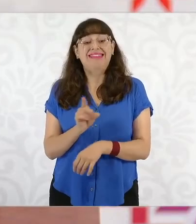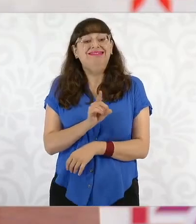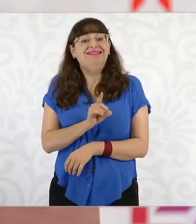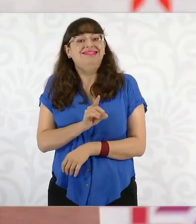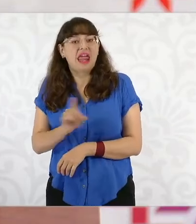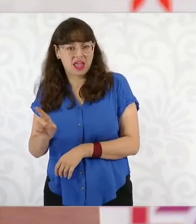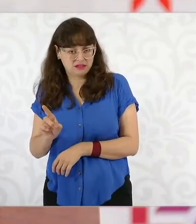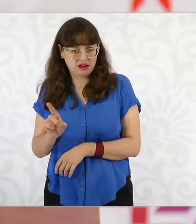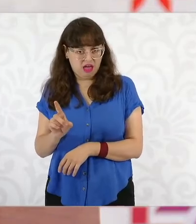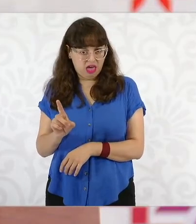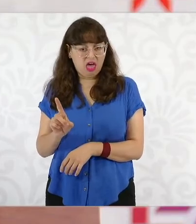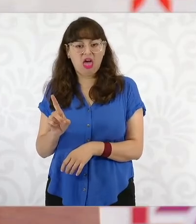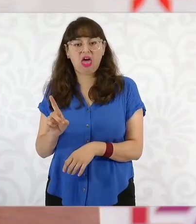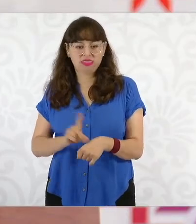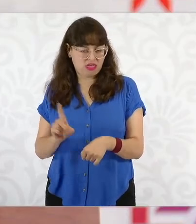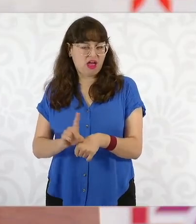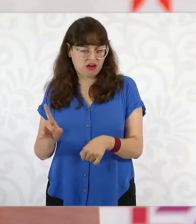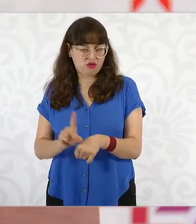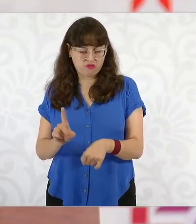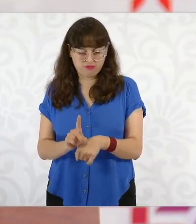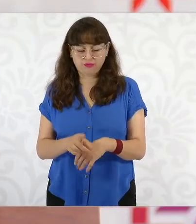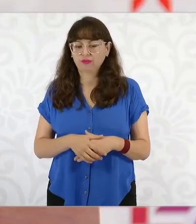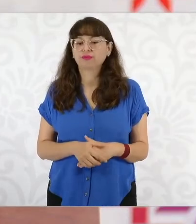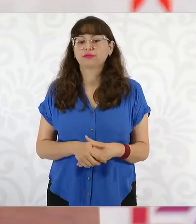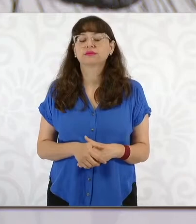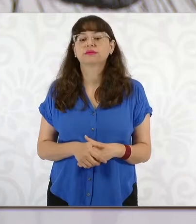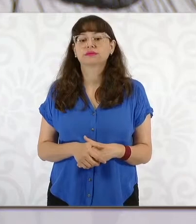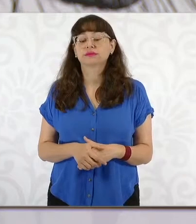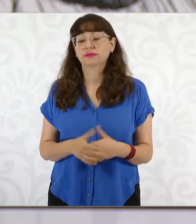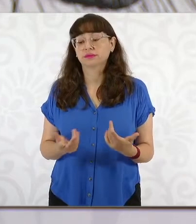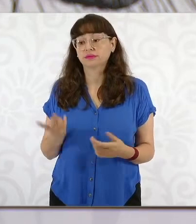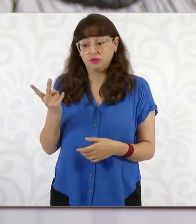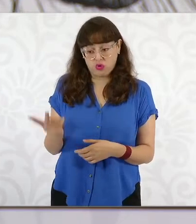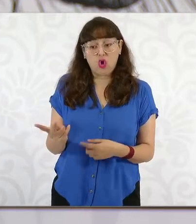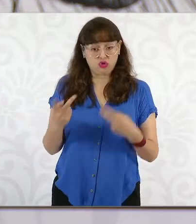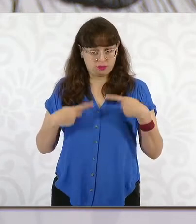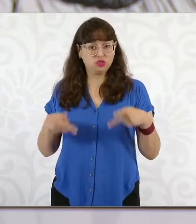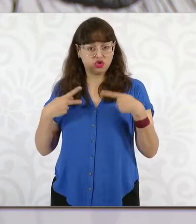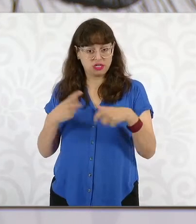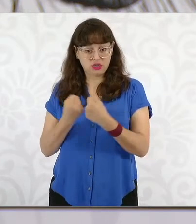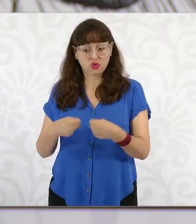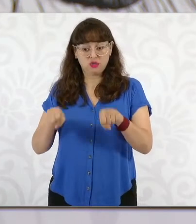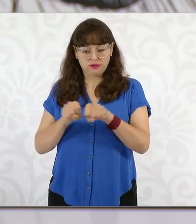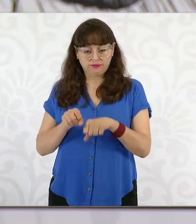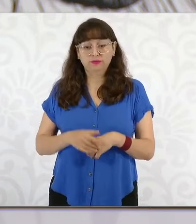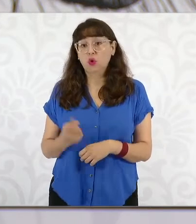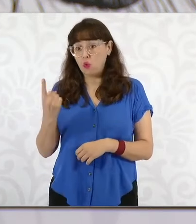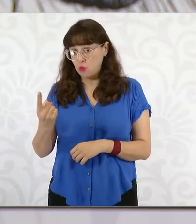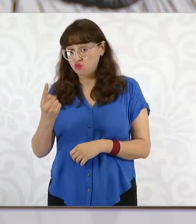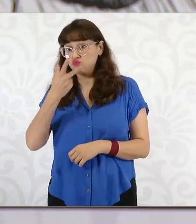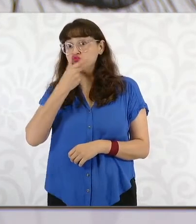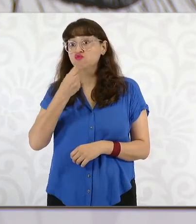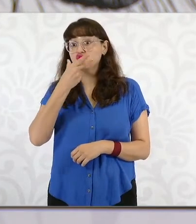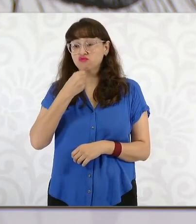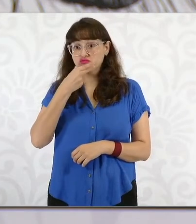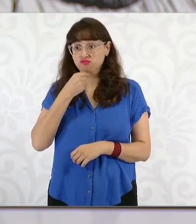otros medios de estas personas, una de ellas hoy detenida por intento de feminicidio en Bolivia y denunciado